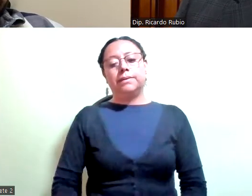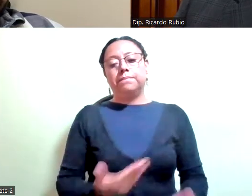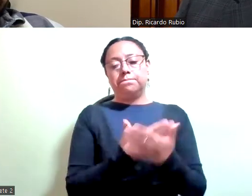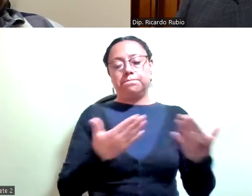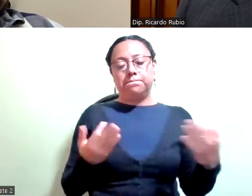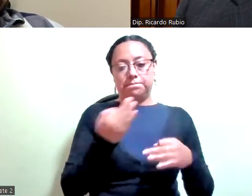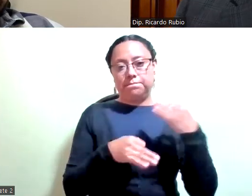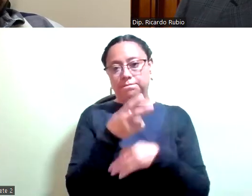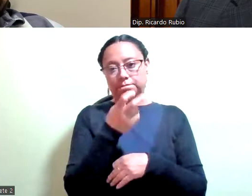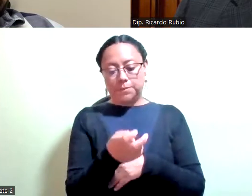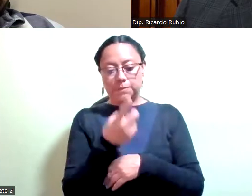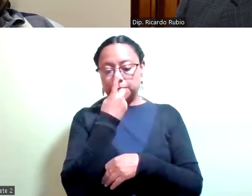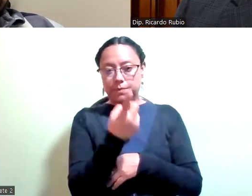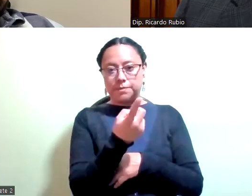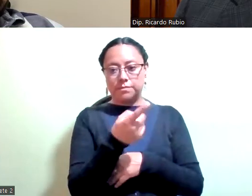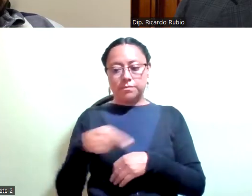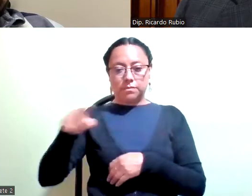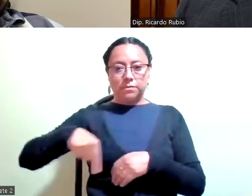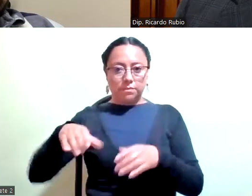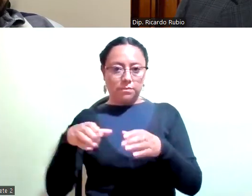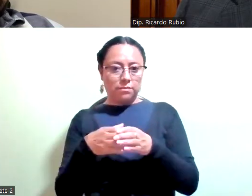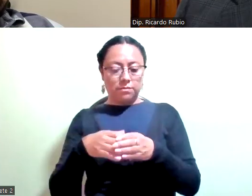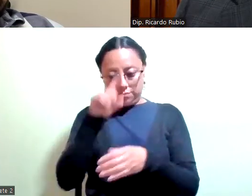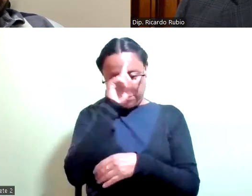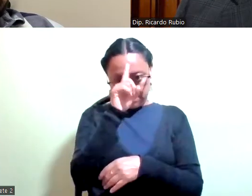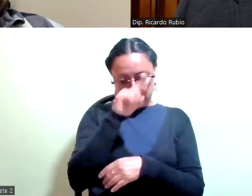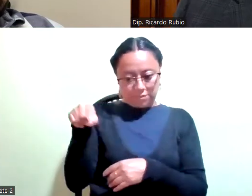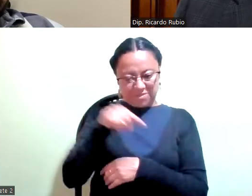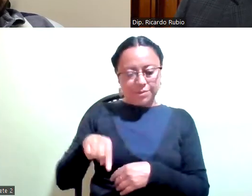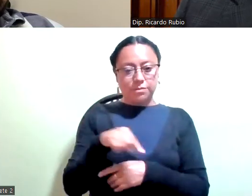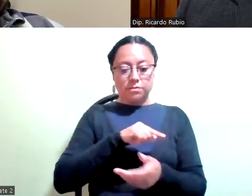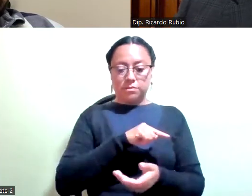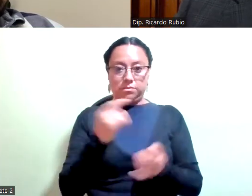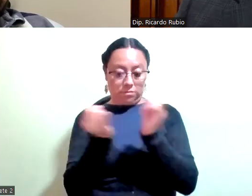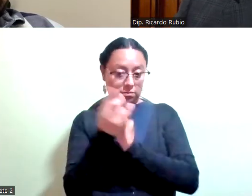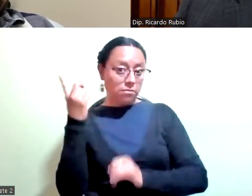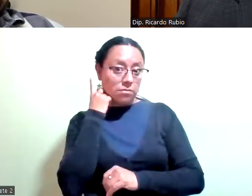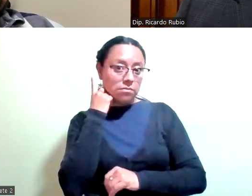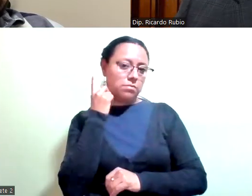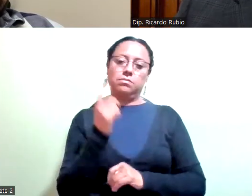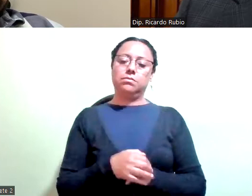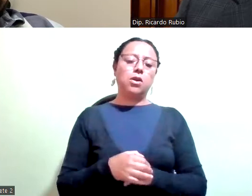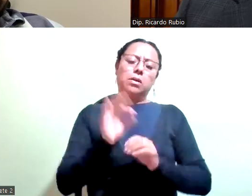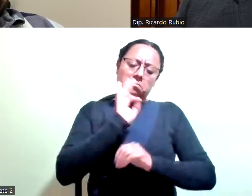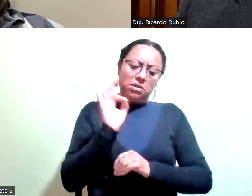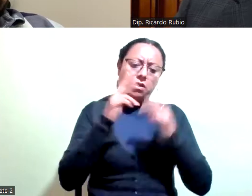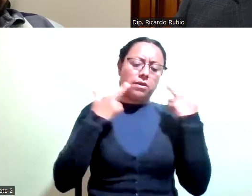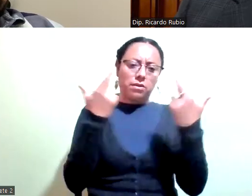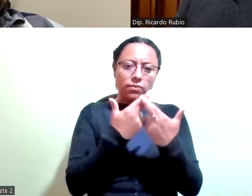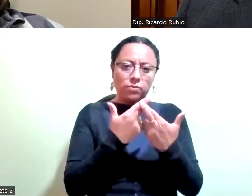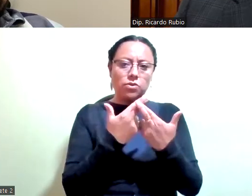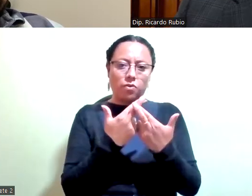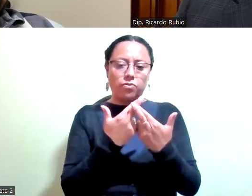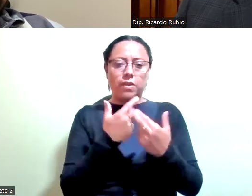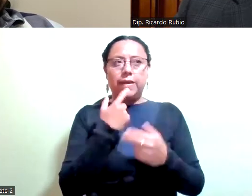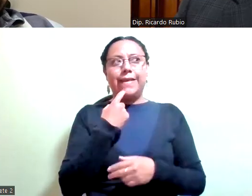a ver, los asesores no son legisladores. Tenemos dos oportunidades. Si bien en una mesa de asesores pueden revisar las cosas, pues qué bueno,